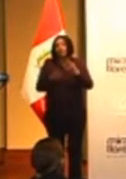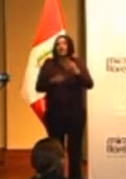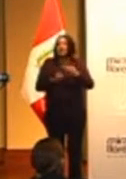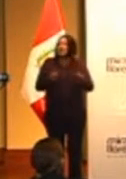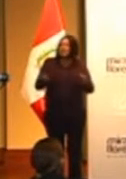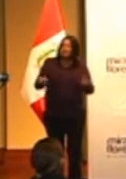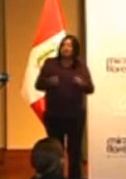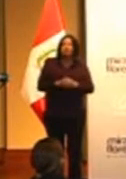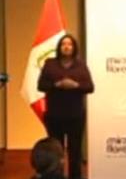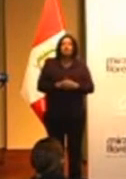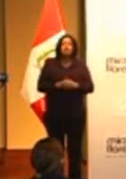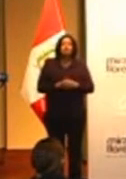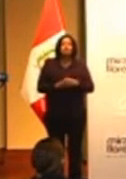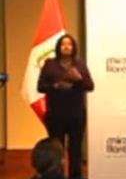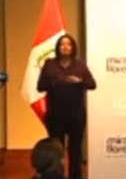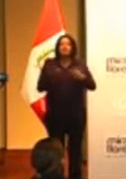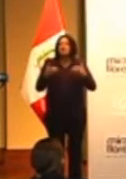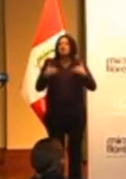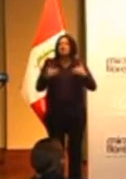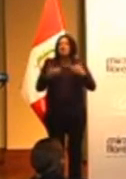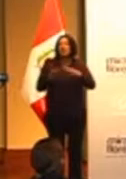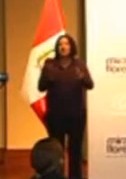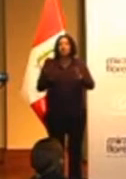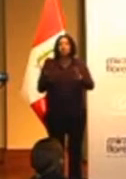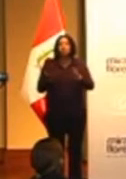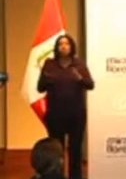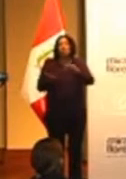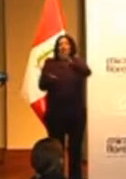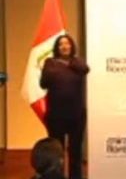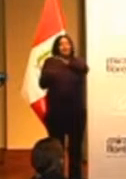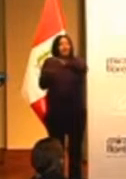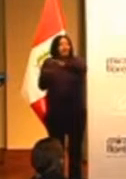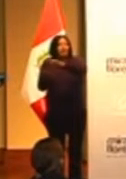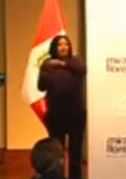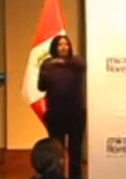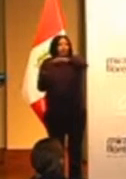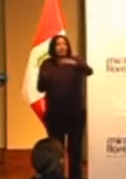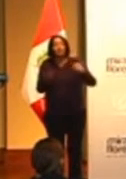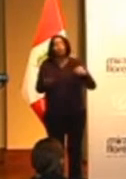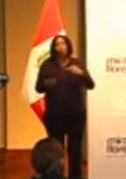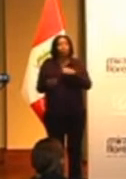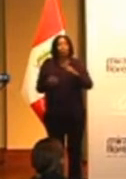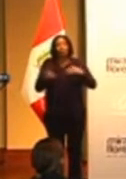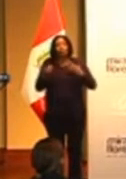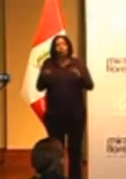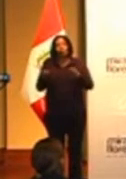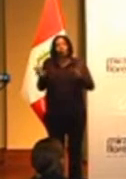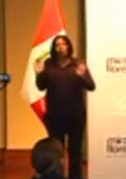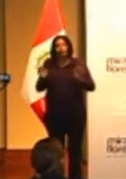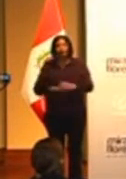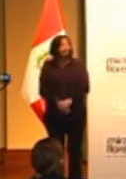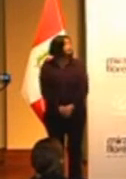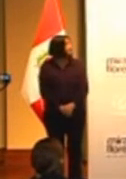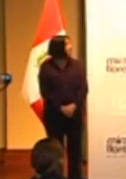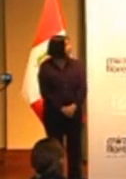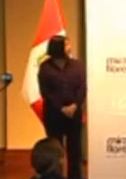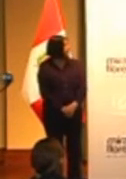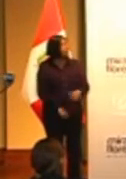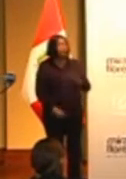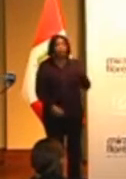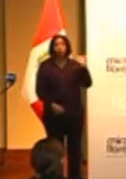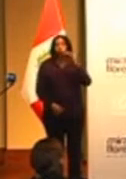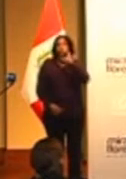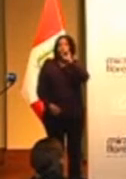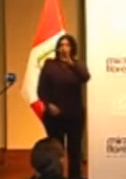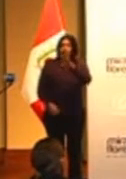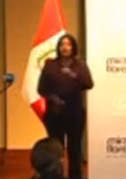tiene un componente metropolitano que está un poco más allá de nuestras propias manos. Les decía hace un